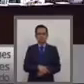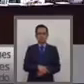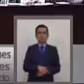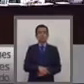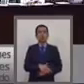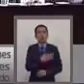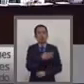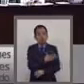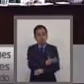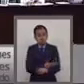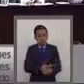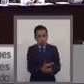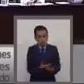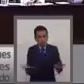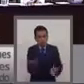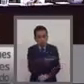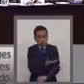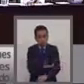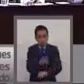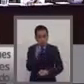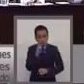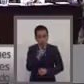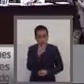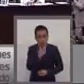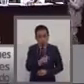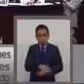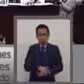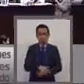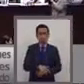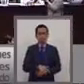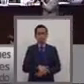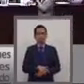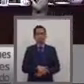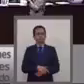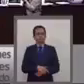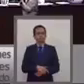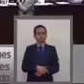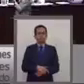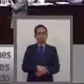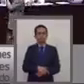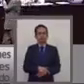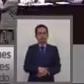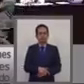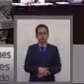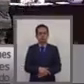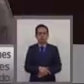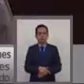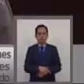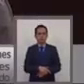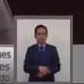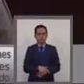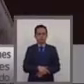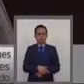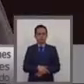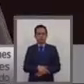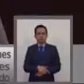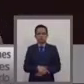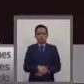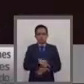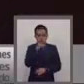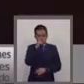Buenas tardes, compañeras, compañeros. Me da gusto que esta fuerza política que debe de